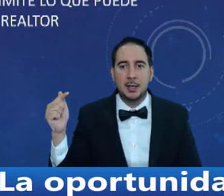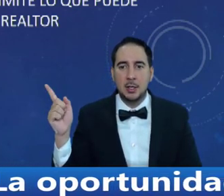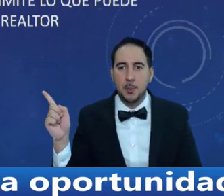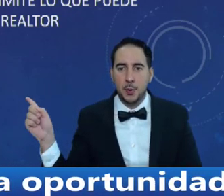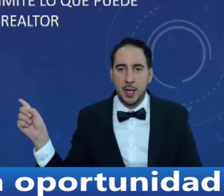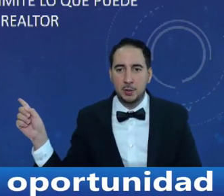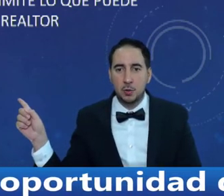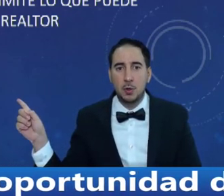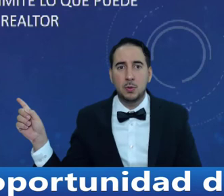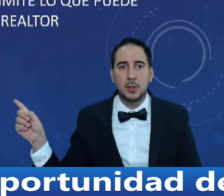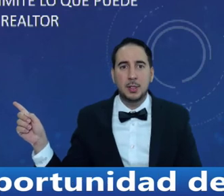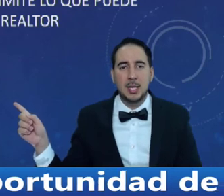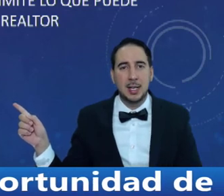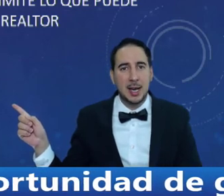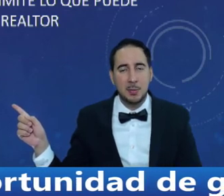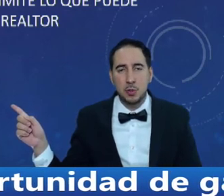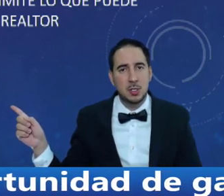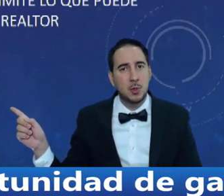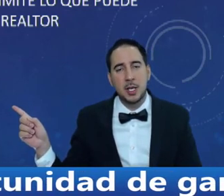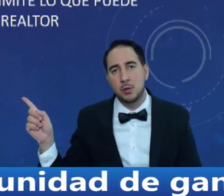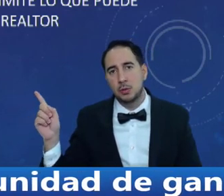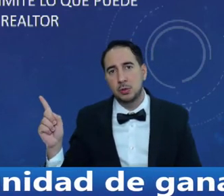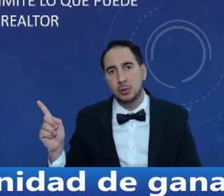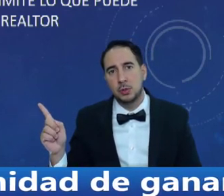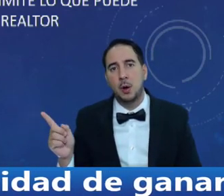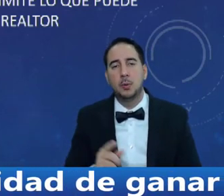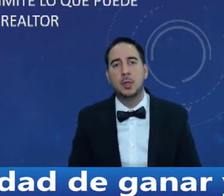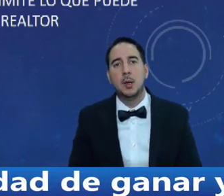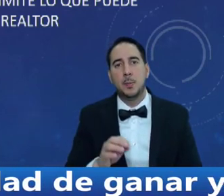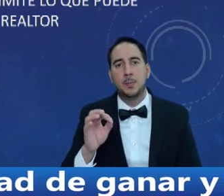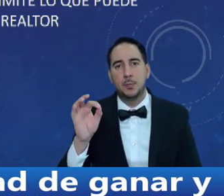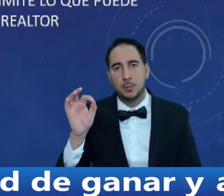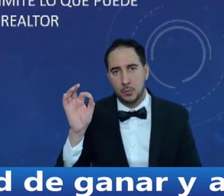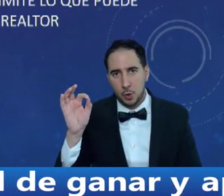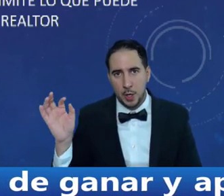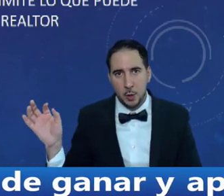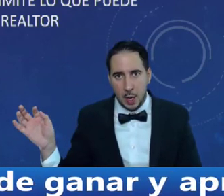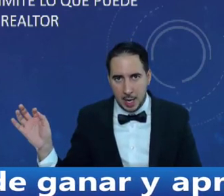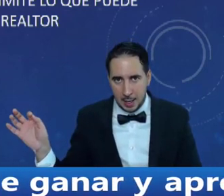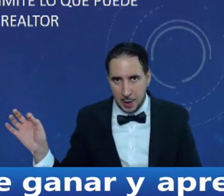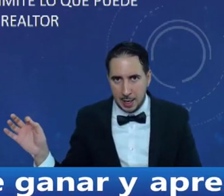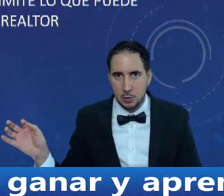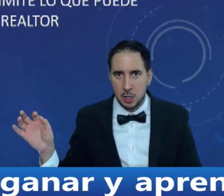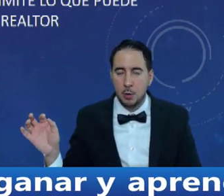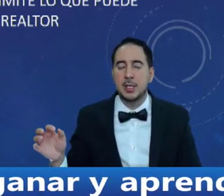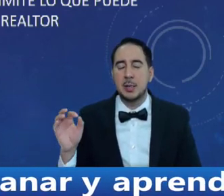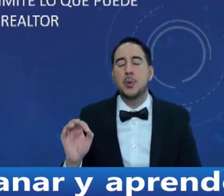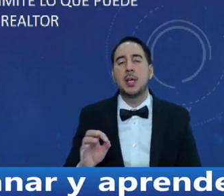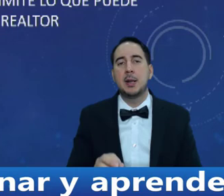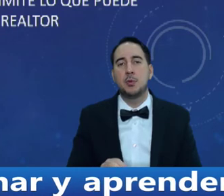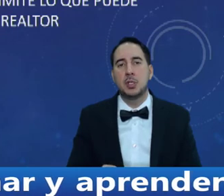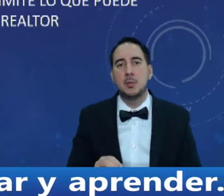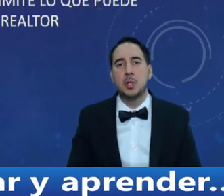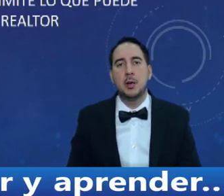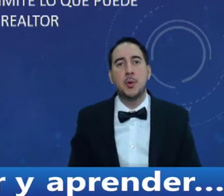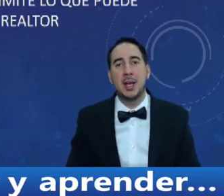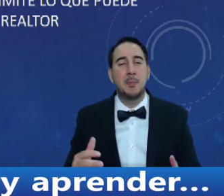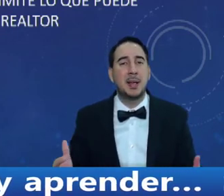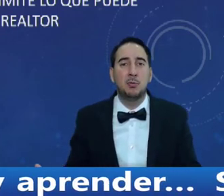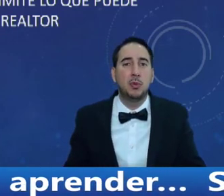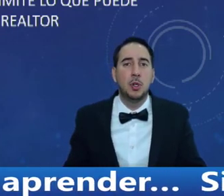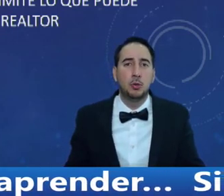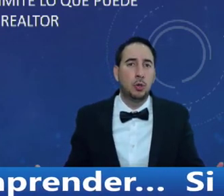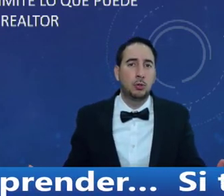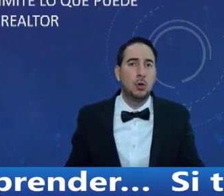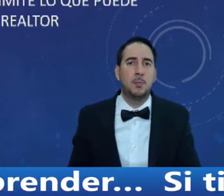entrando por esto y ganar muchísimo dinero, no, no es la causa, aunque sí puede ganar muchísimo dinero, puede